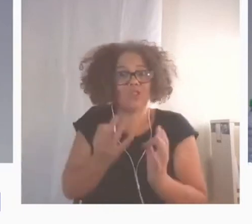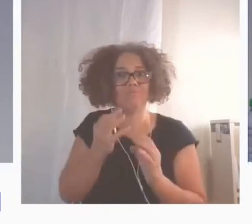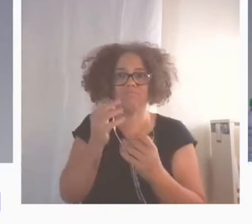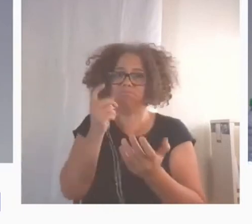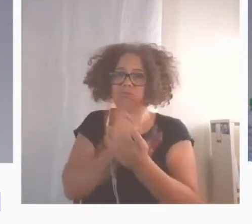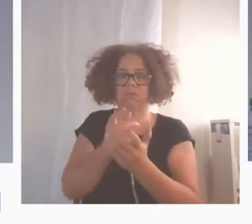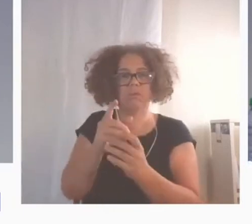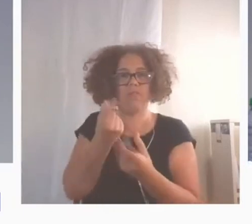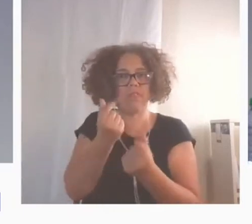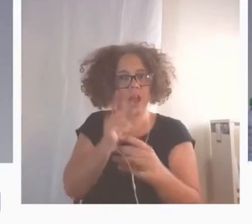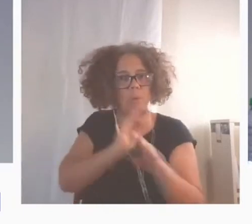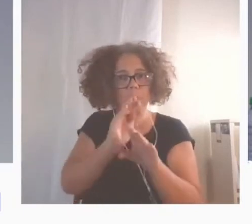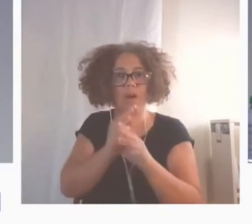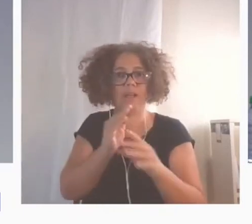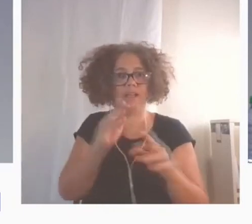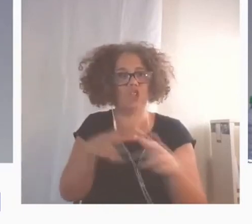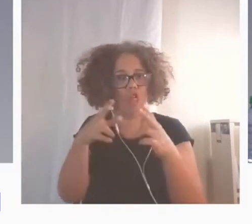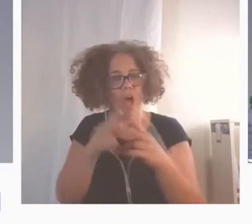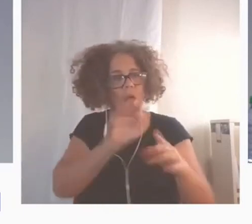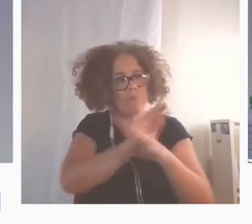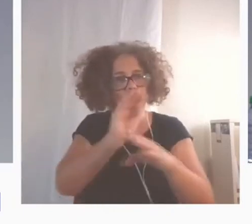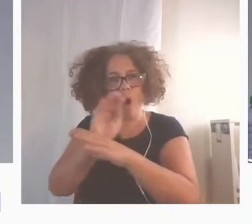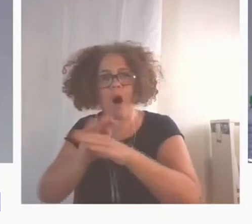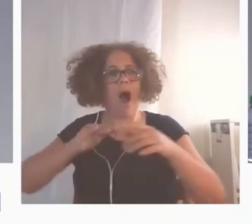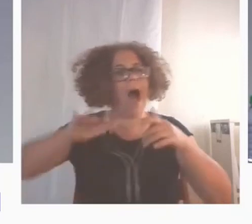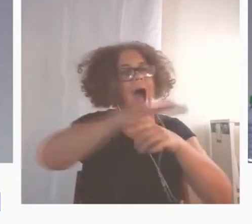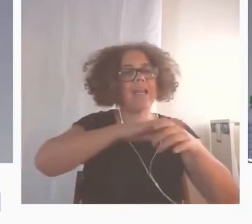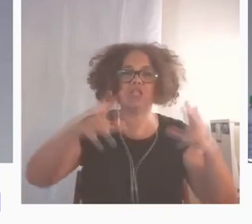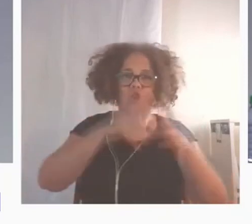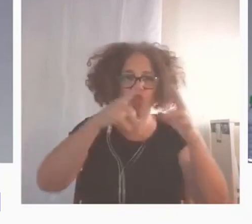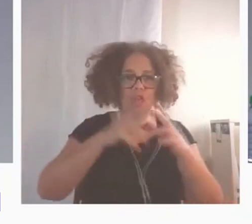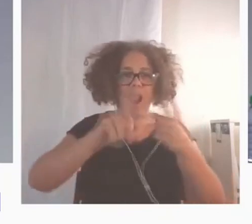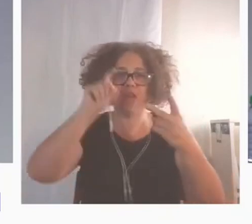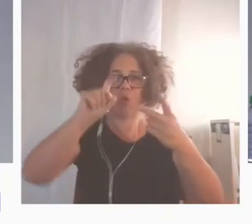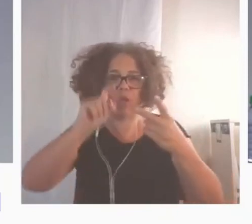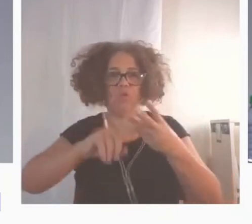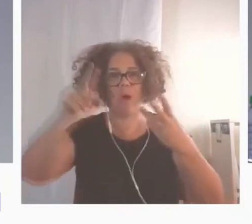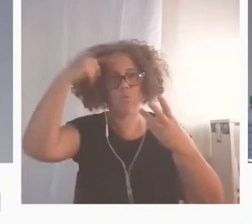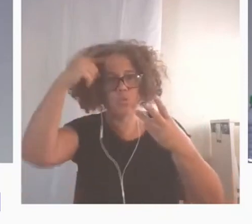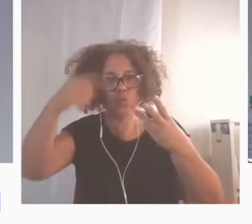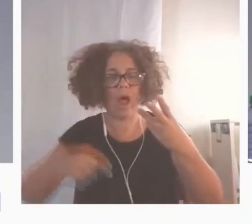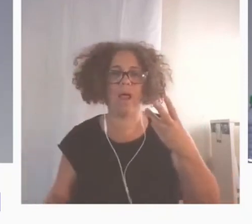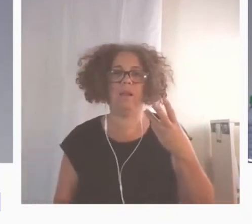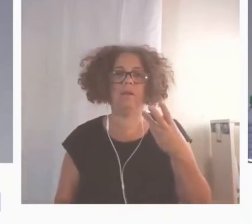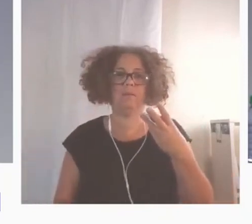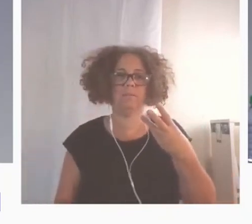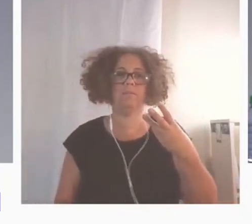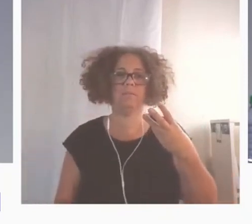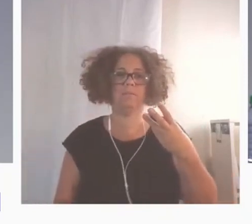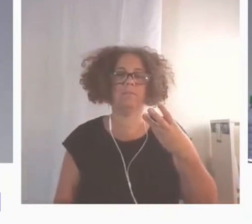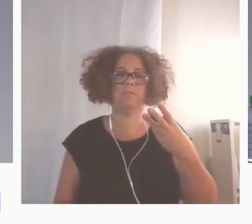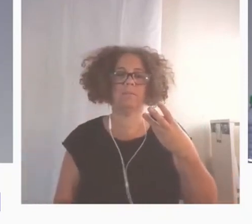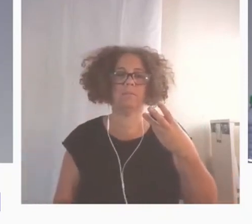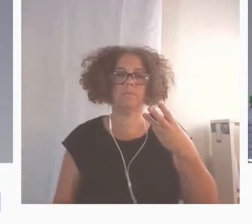áreas, desde de área social, educativa, cultural, como hablábamos un poco en el inicio.